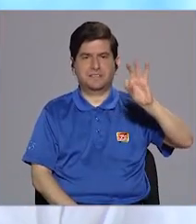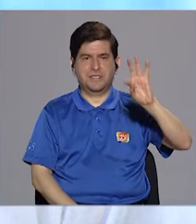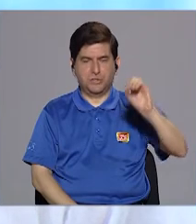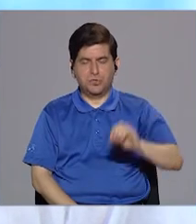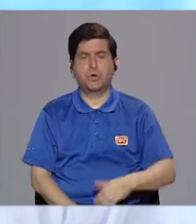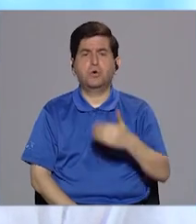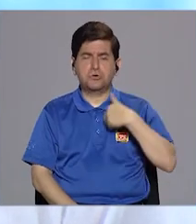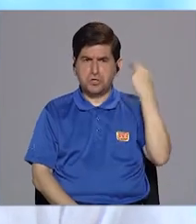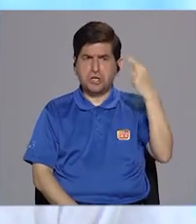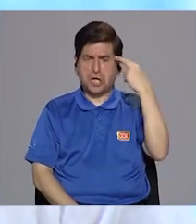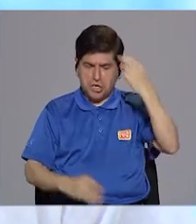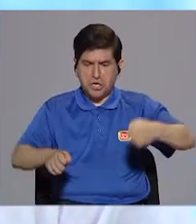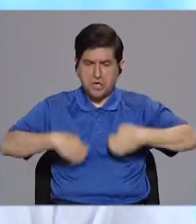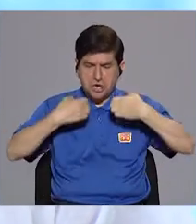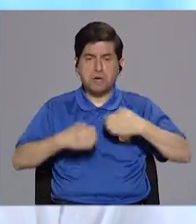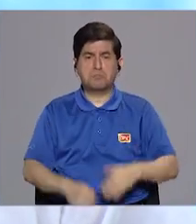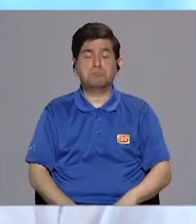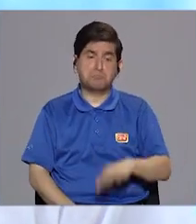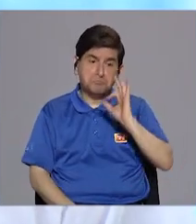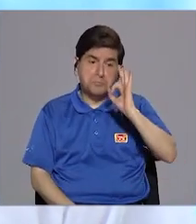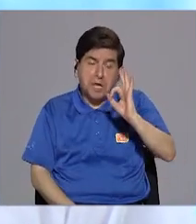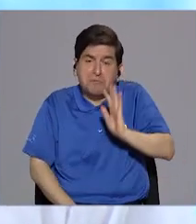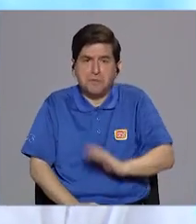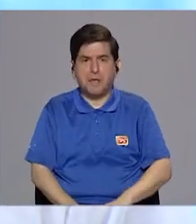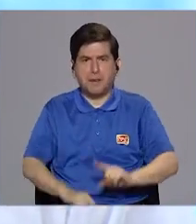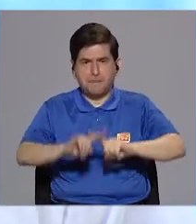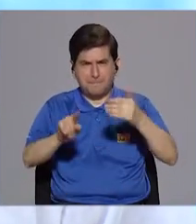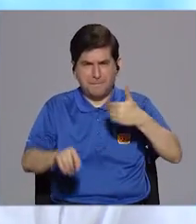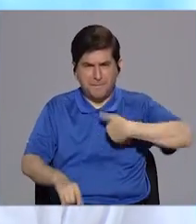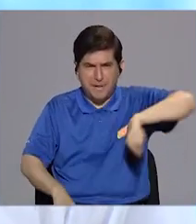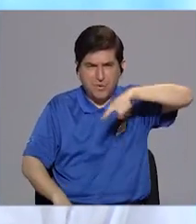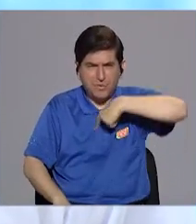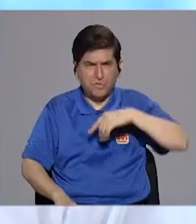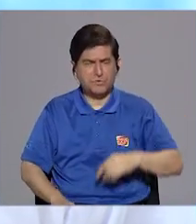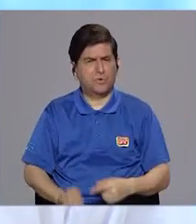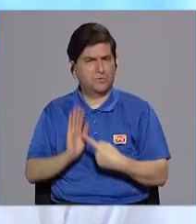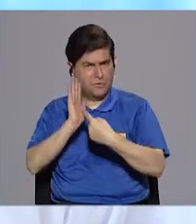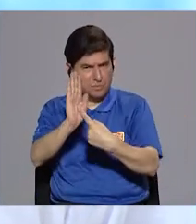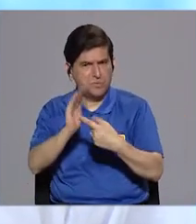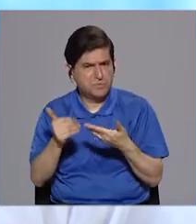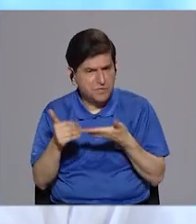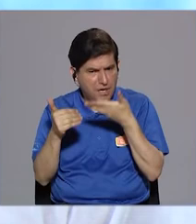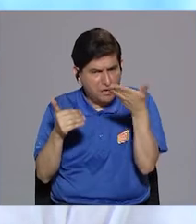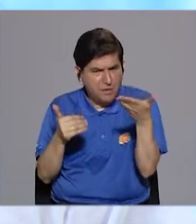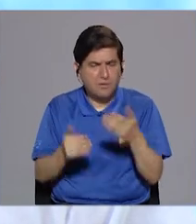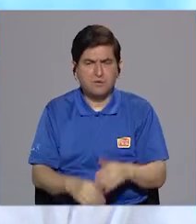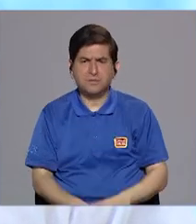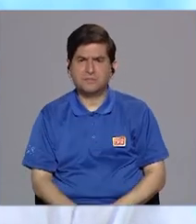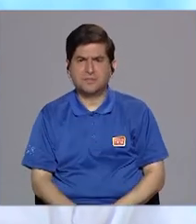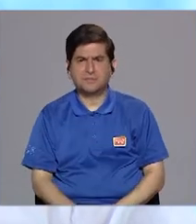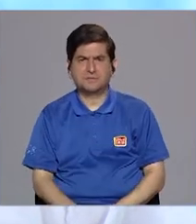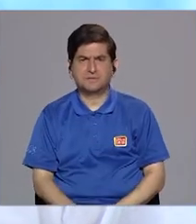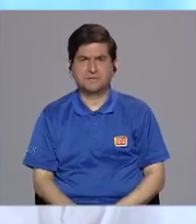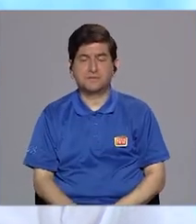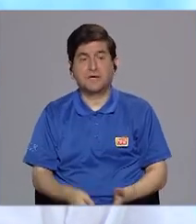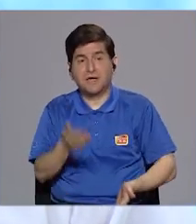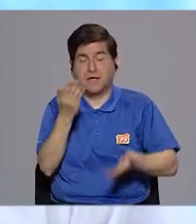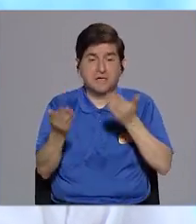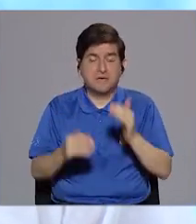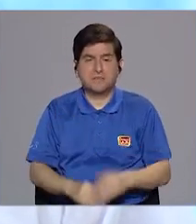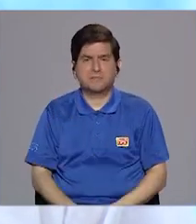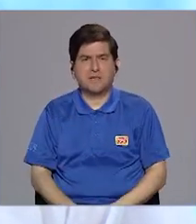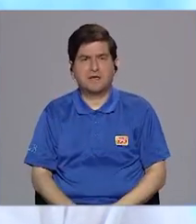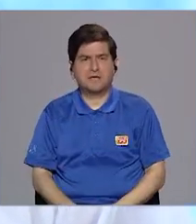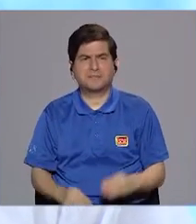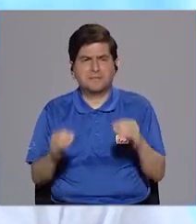razón de existir, está muy bien que exista, pero tenemos que enseñarles que hay cosas que son quizás